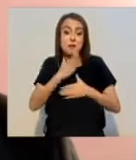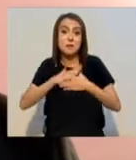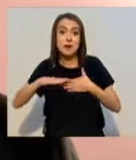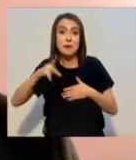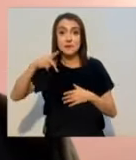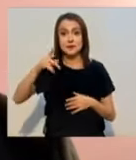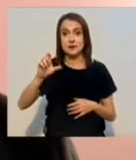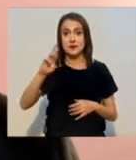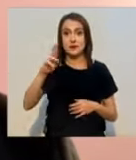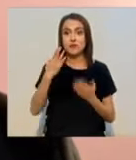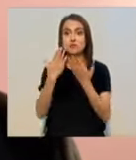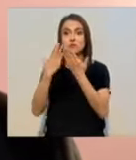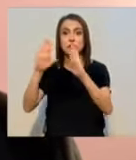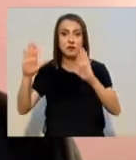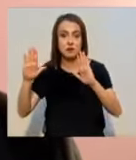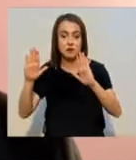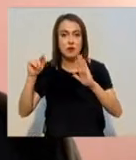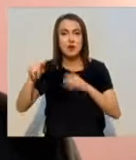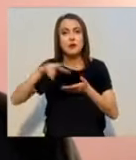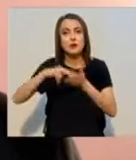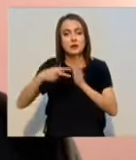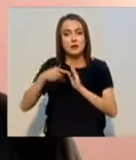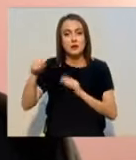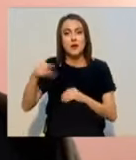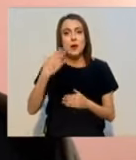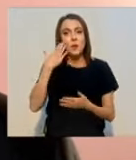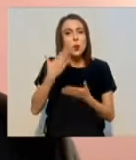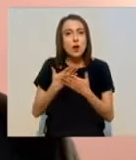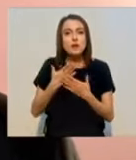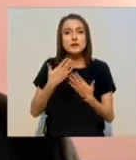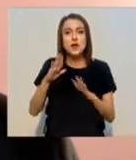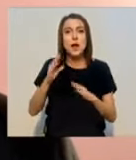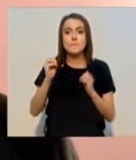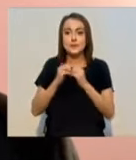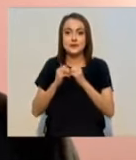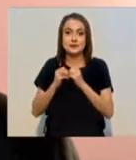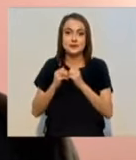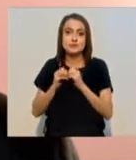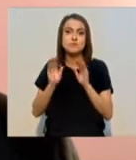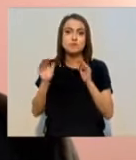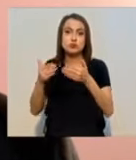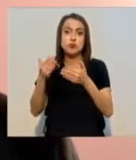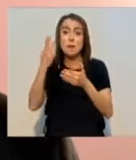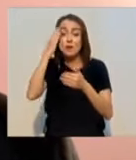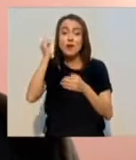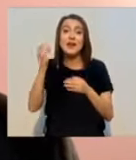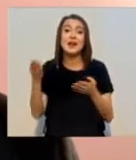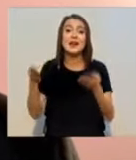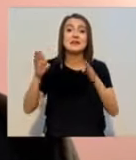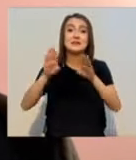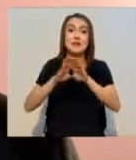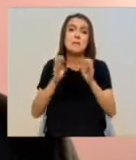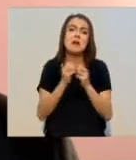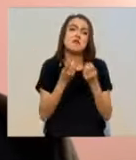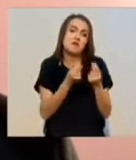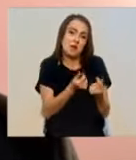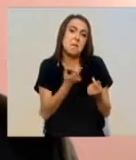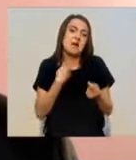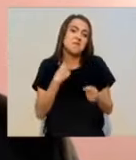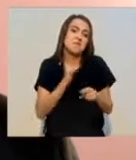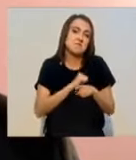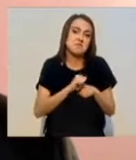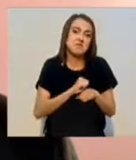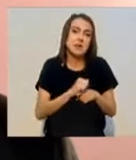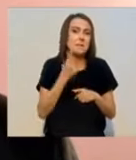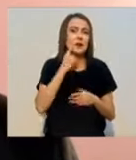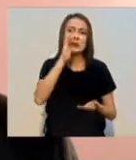de PCR abierta, que son las que se están fortaleciendo debido a que las cerradas, que son tal vez más rápidas, más prácticas, hay